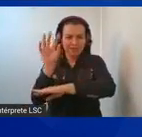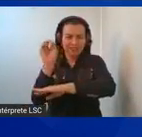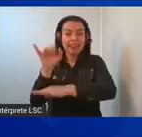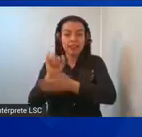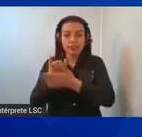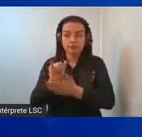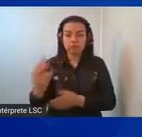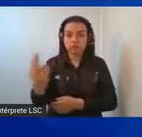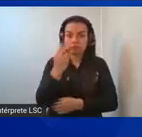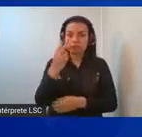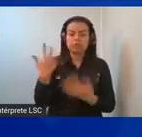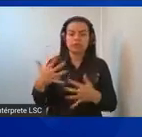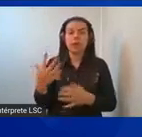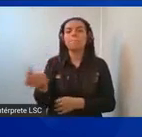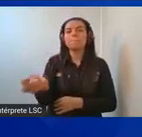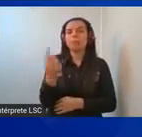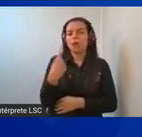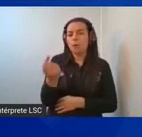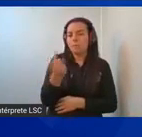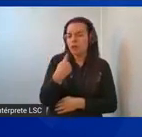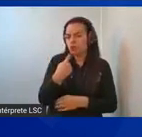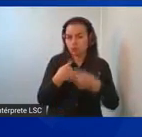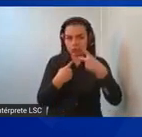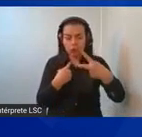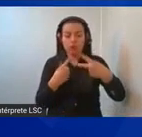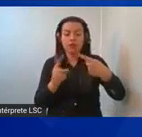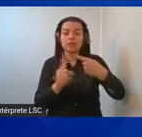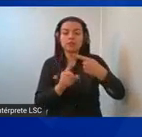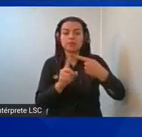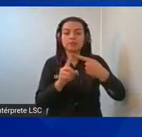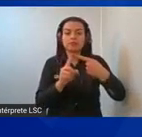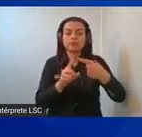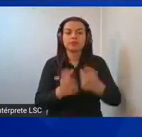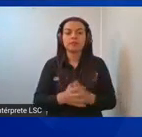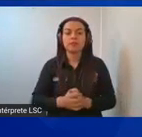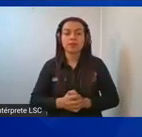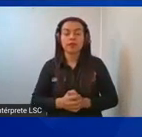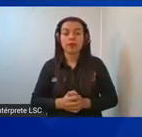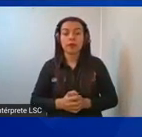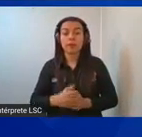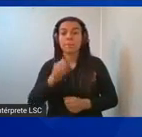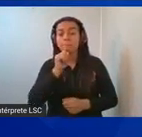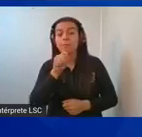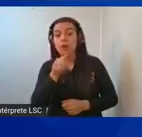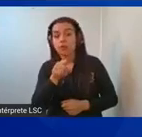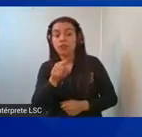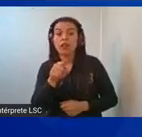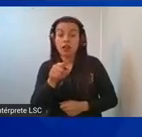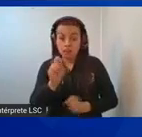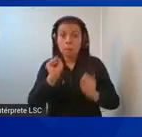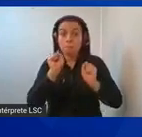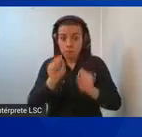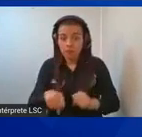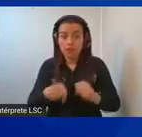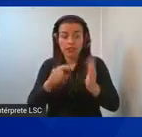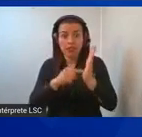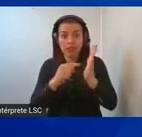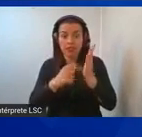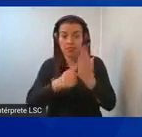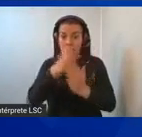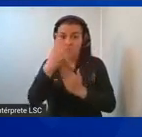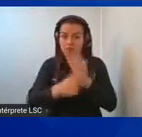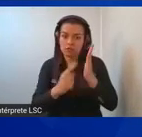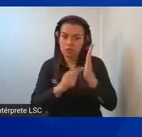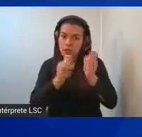están preguntando 2 cosas. La primera es si hay espacio para modificaciones, si se